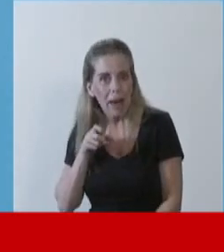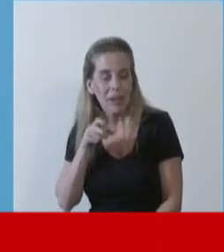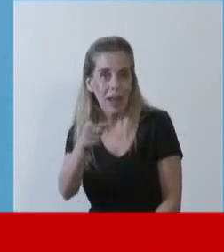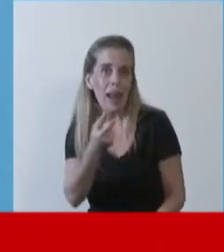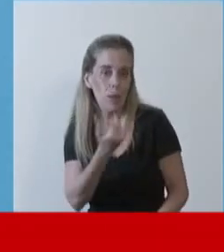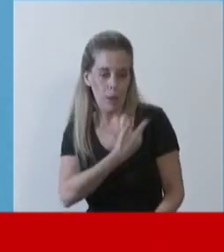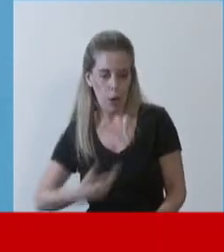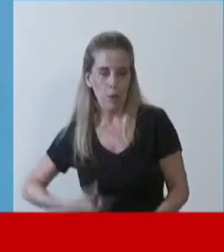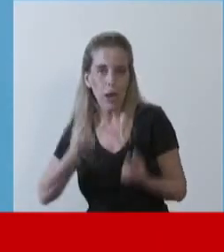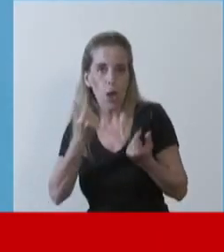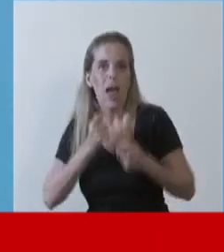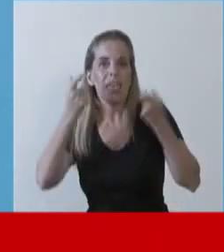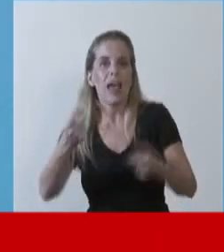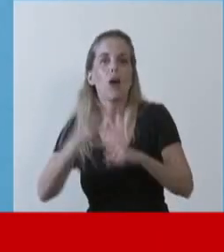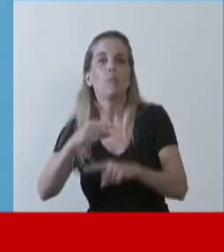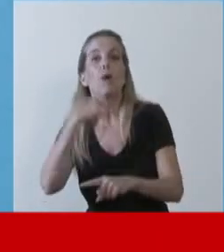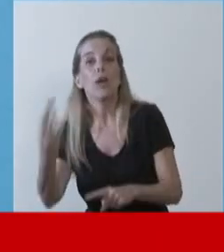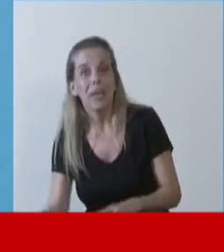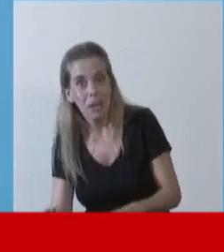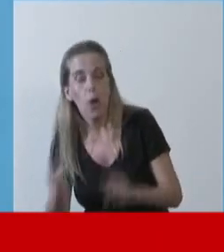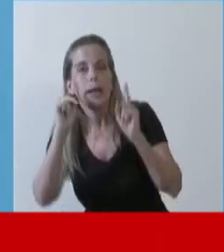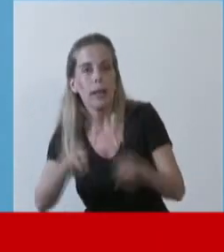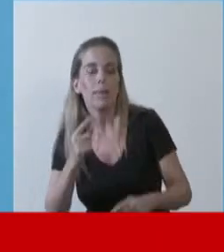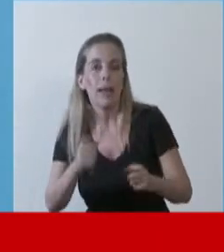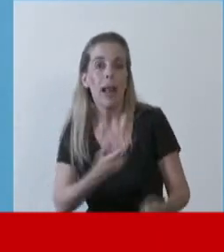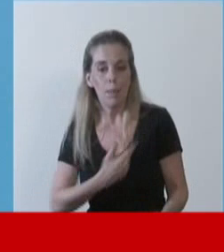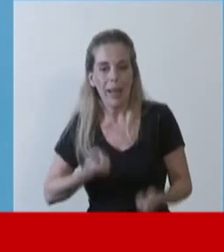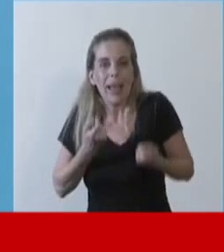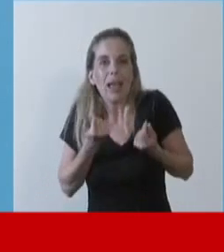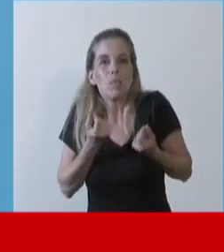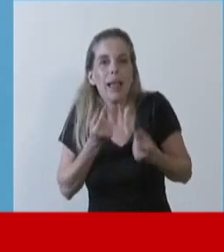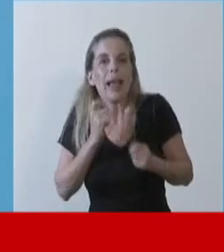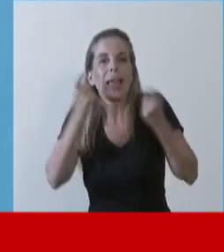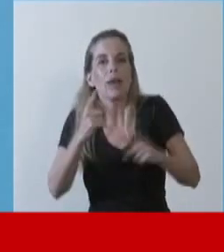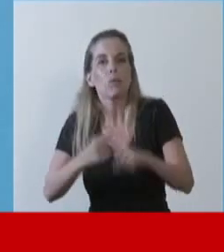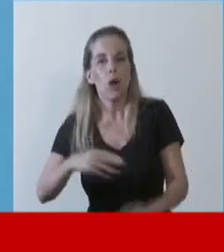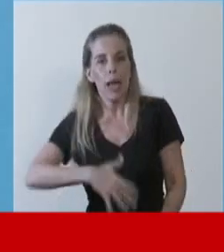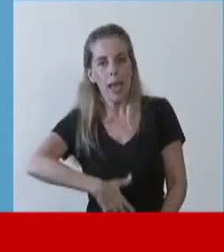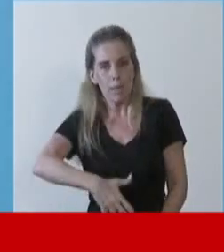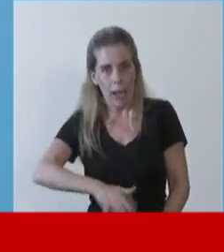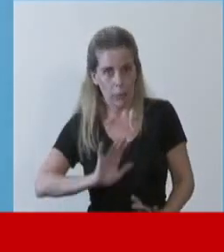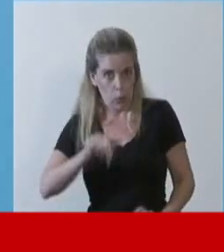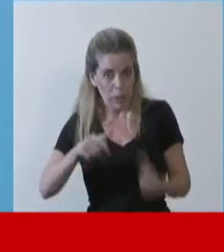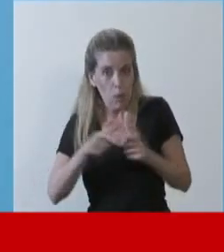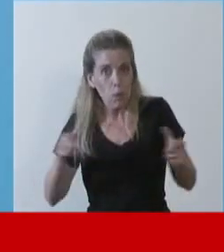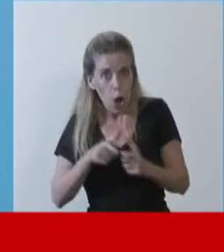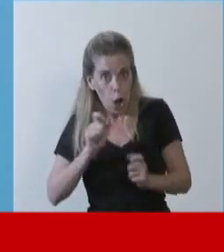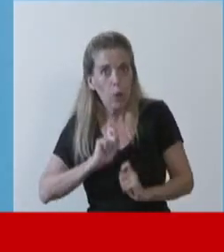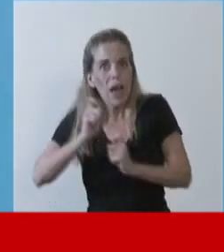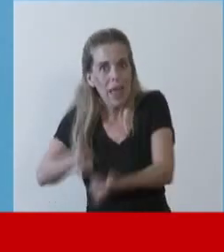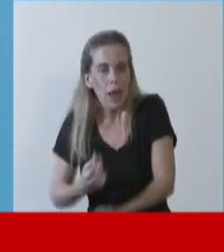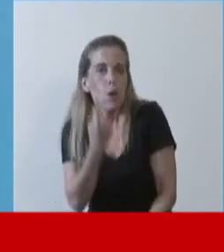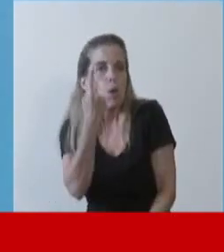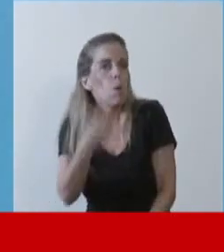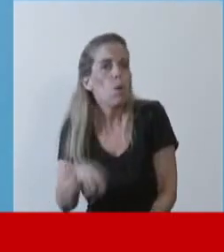por hijo y la asignación universal por embarazo. Se está otorgando por única vez